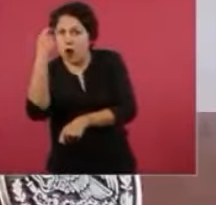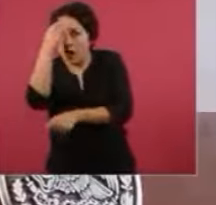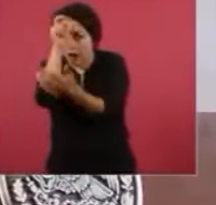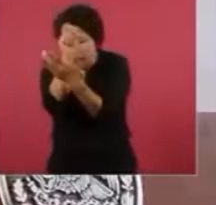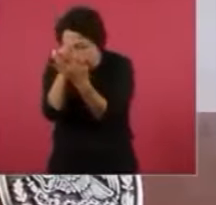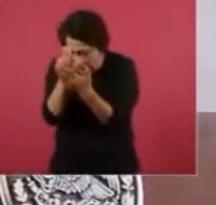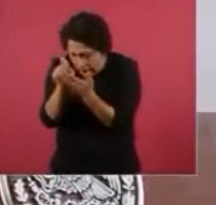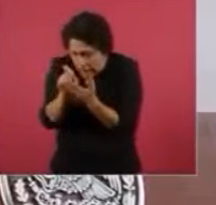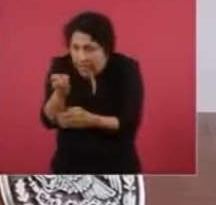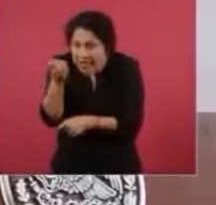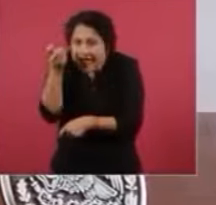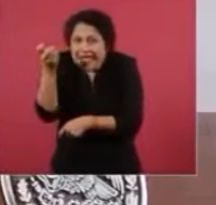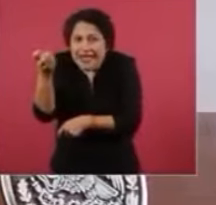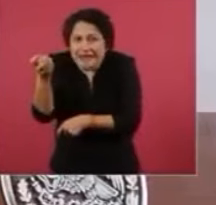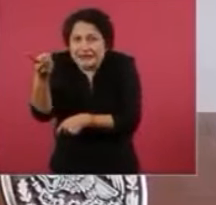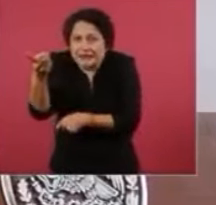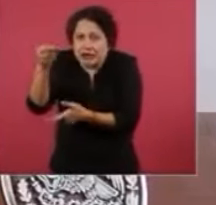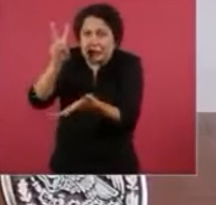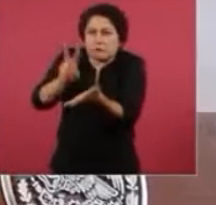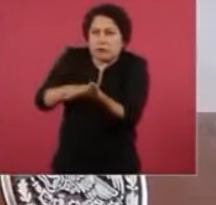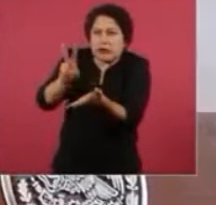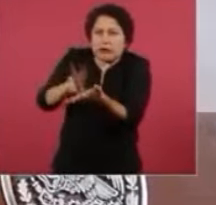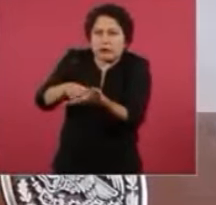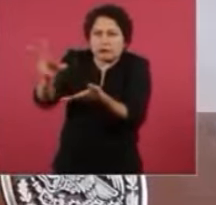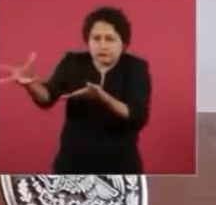ese es el trauma